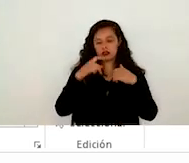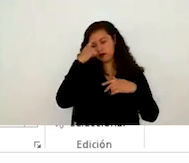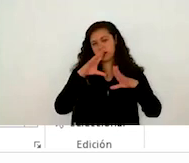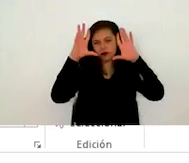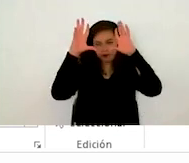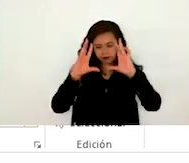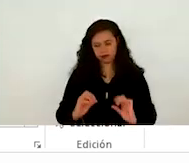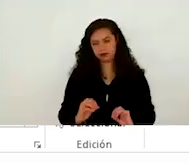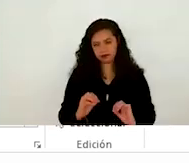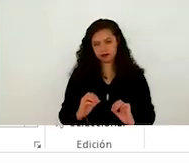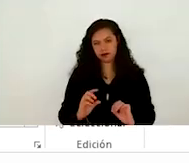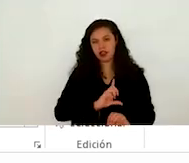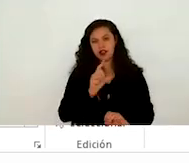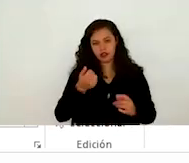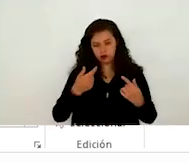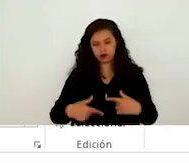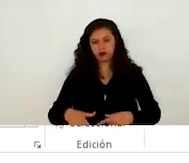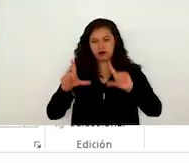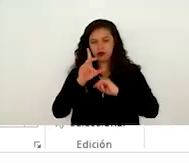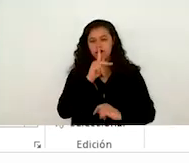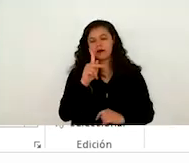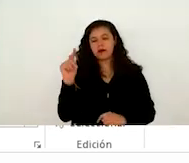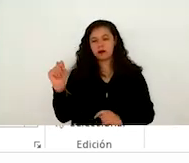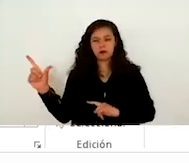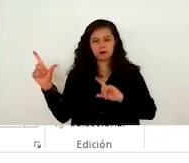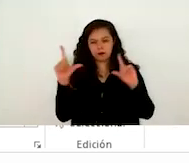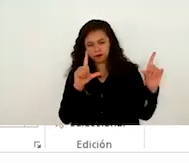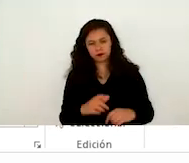compartir pantalla para poner la presentación